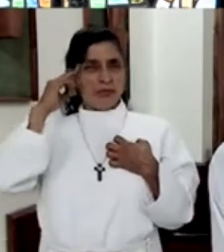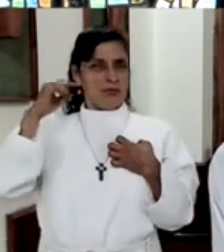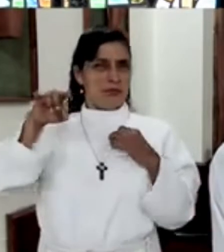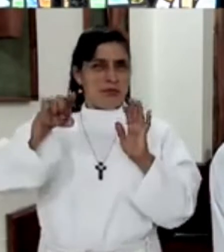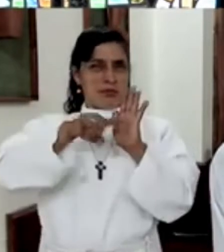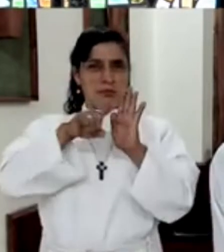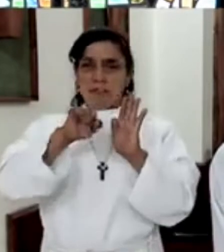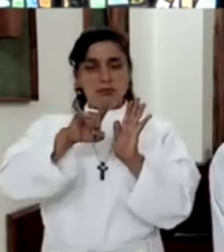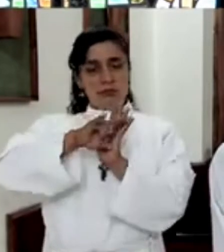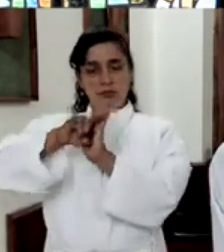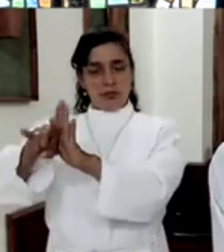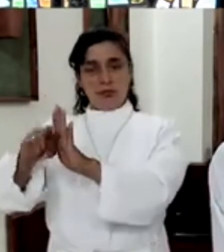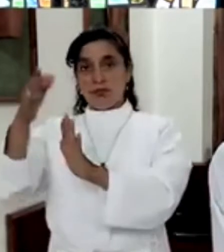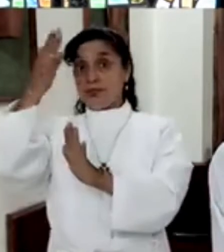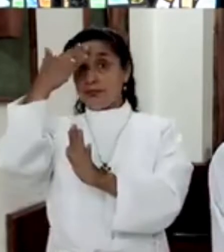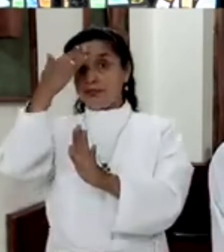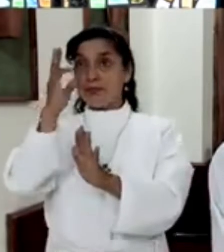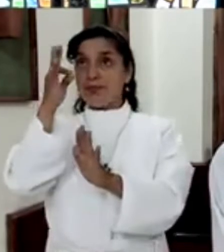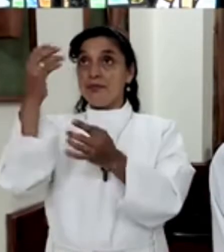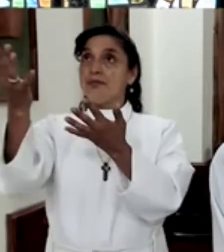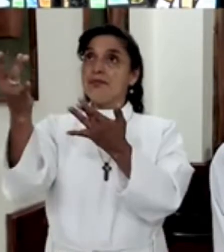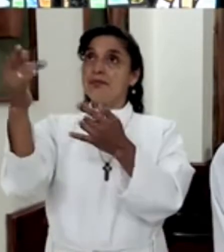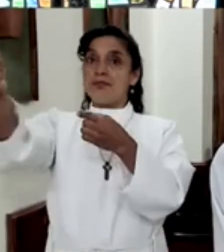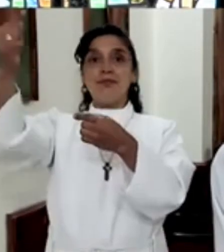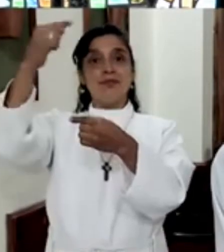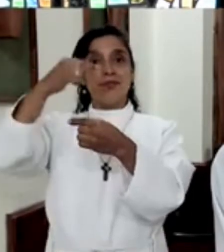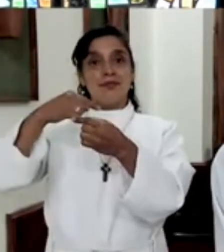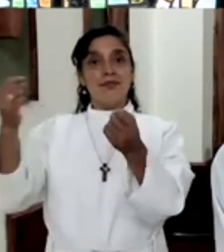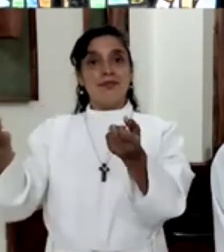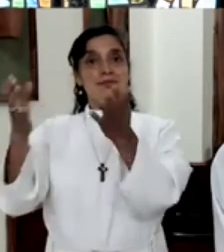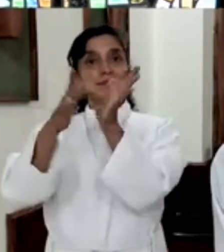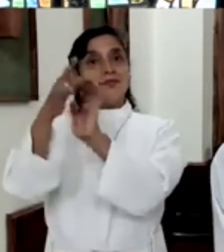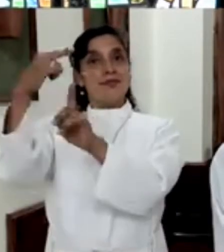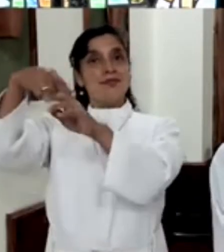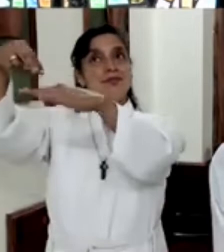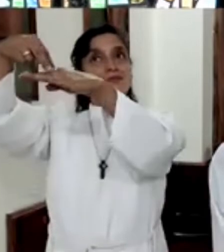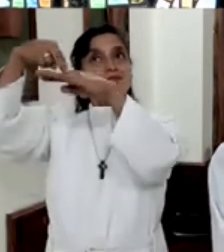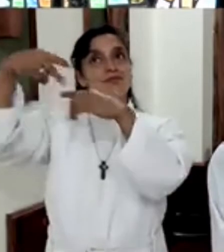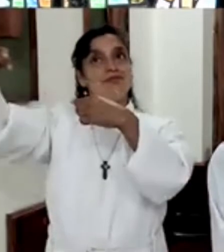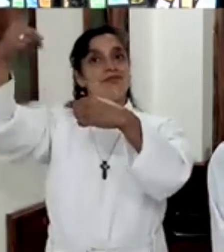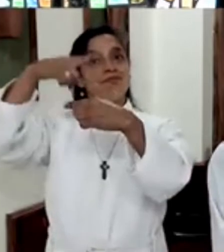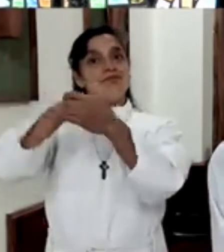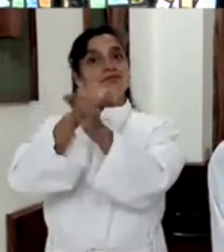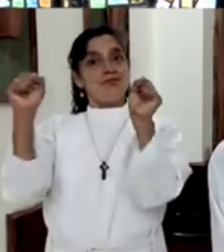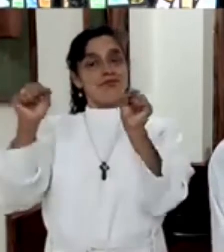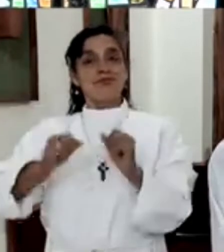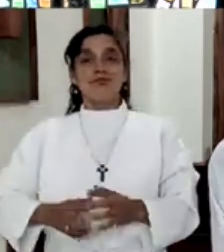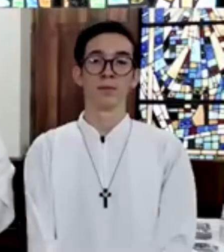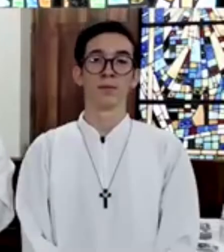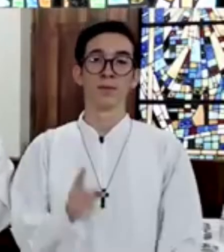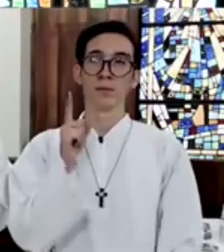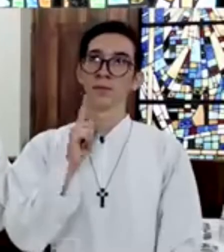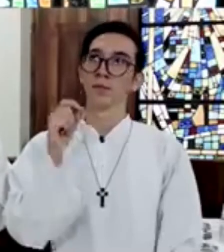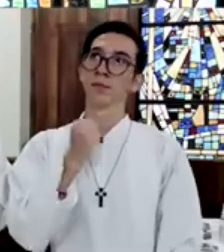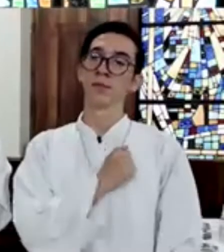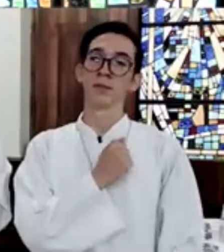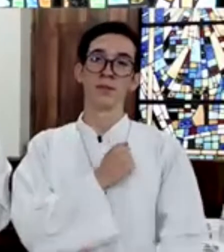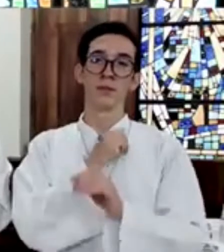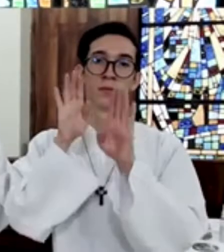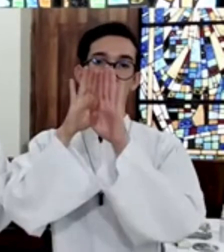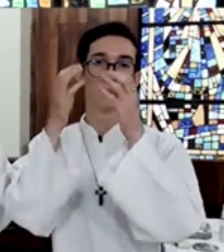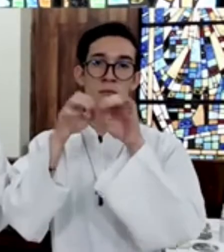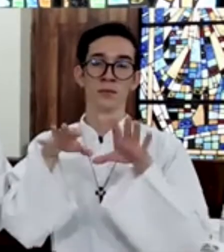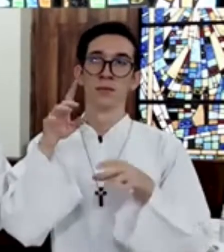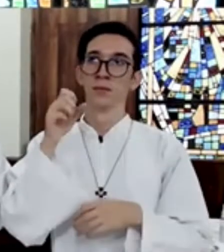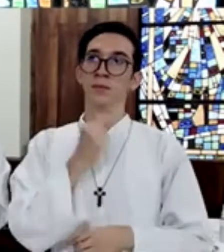perturbación, mientras esperamos la gloriosa venida de nuestro Salvador Jesucristo. Tuyo es el reino, tuyo es